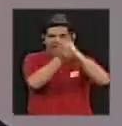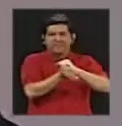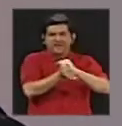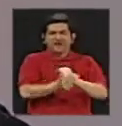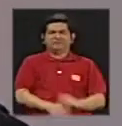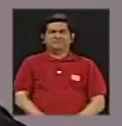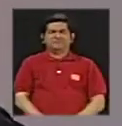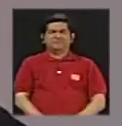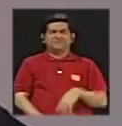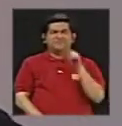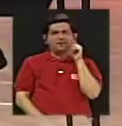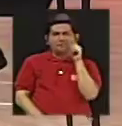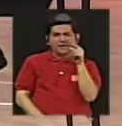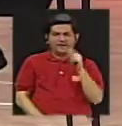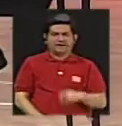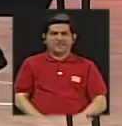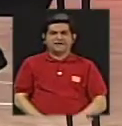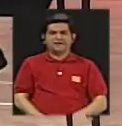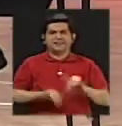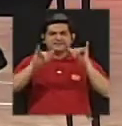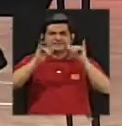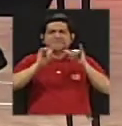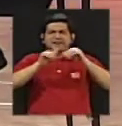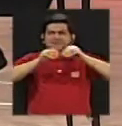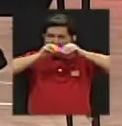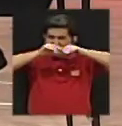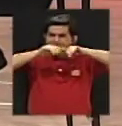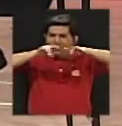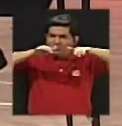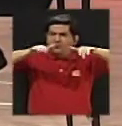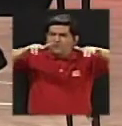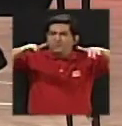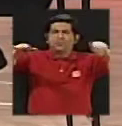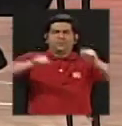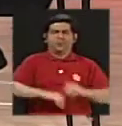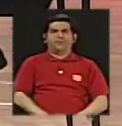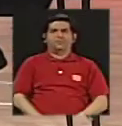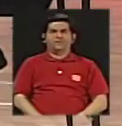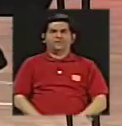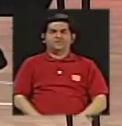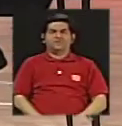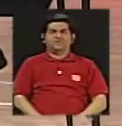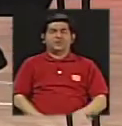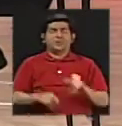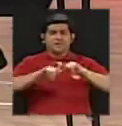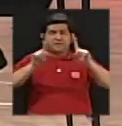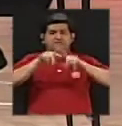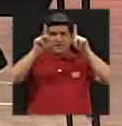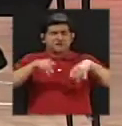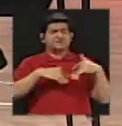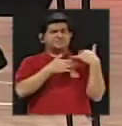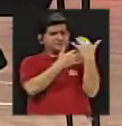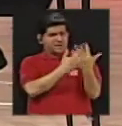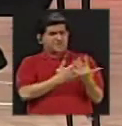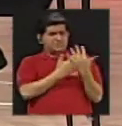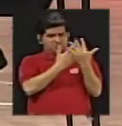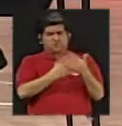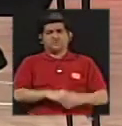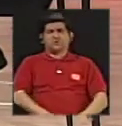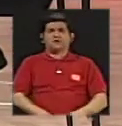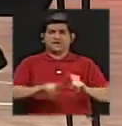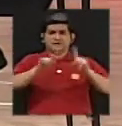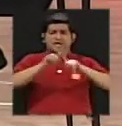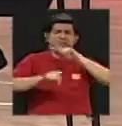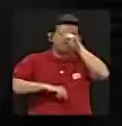estaba bastante difundida, ¿verdad? O era esperada por muchas personas en, como le digo, en